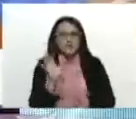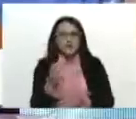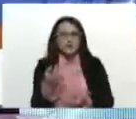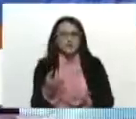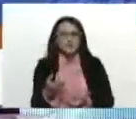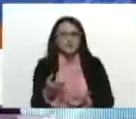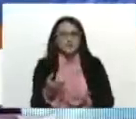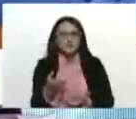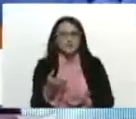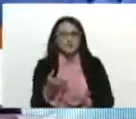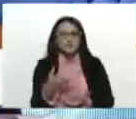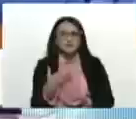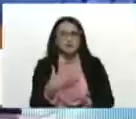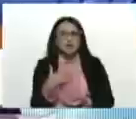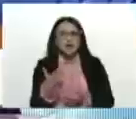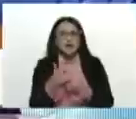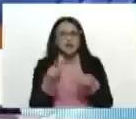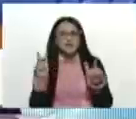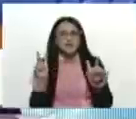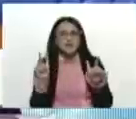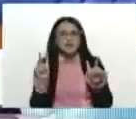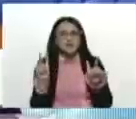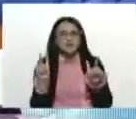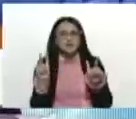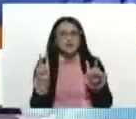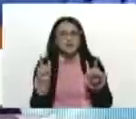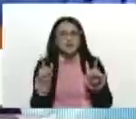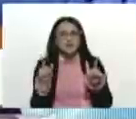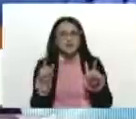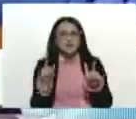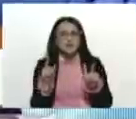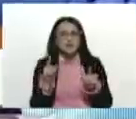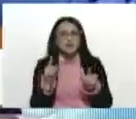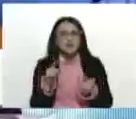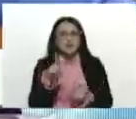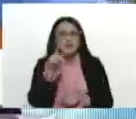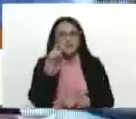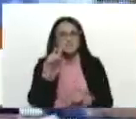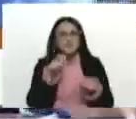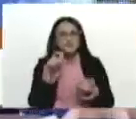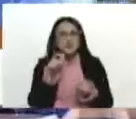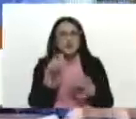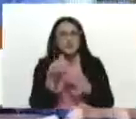solo buscaba la la liberación de uno de los dirigentes